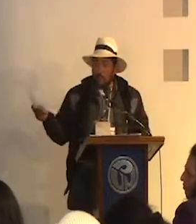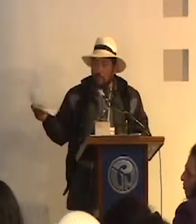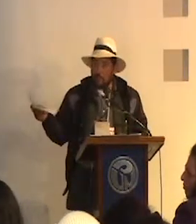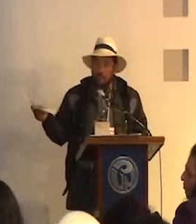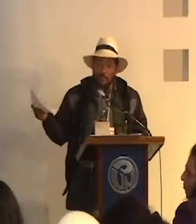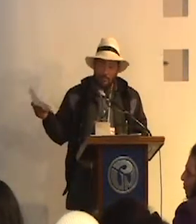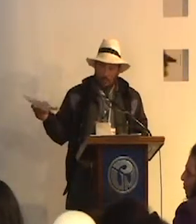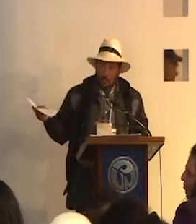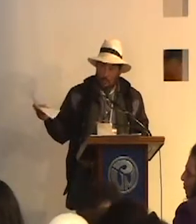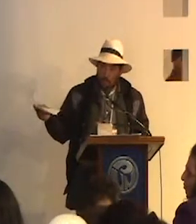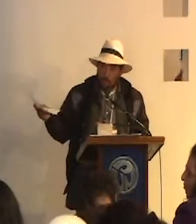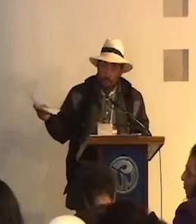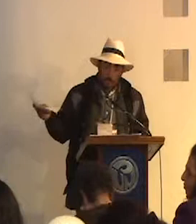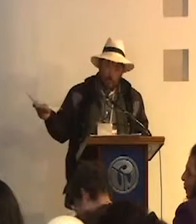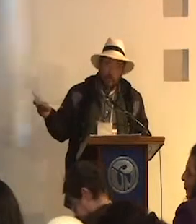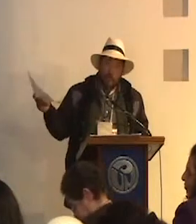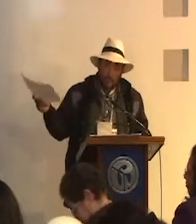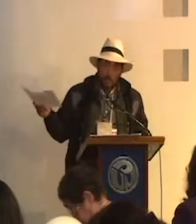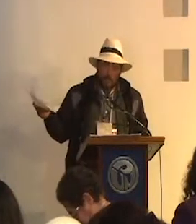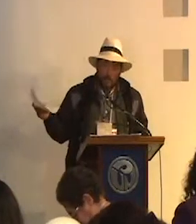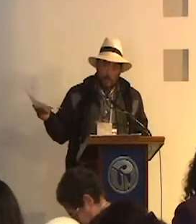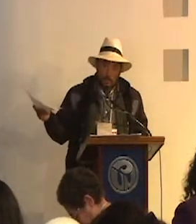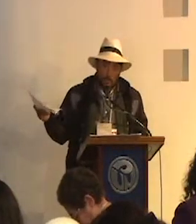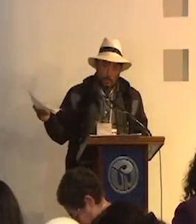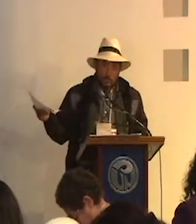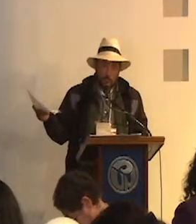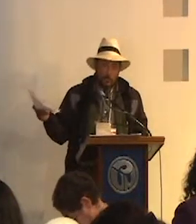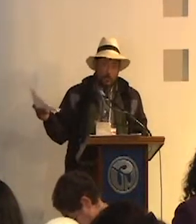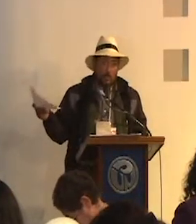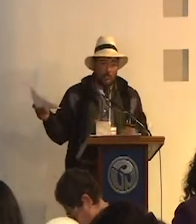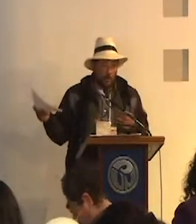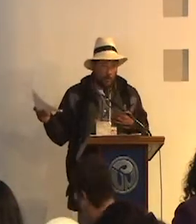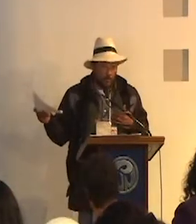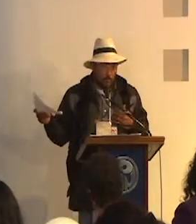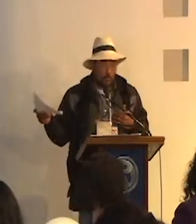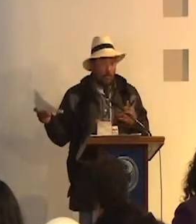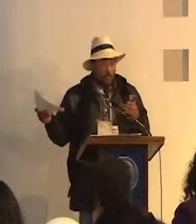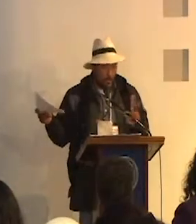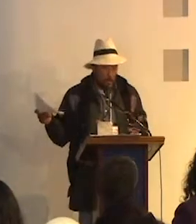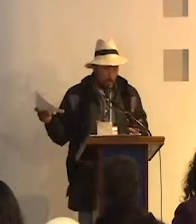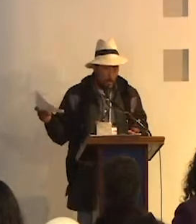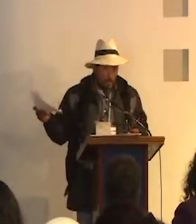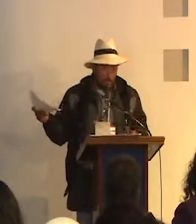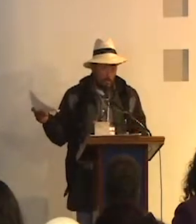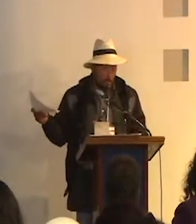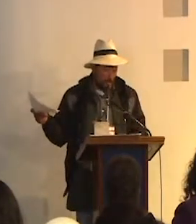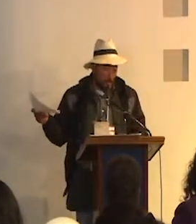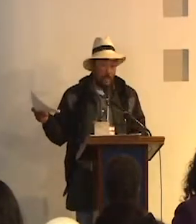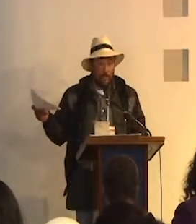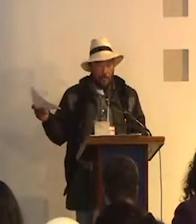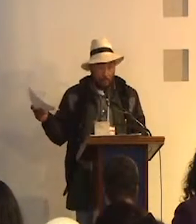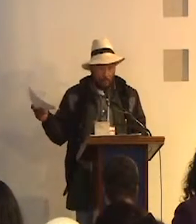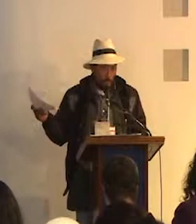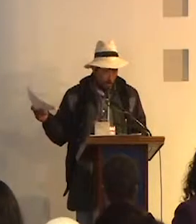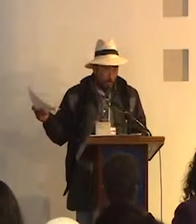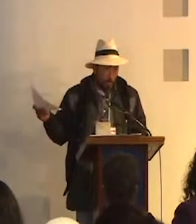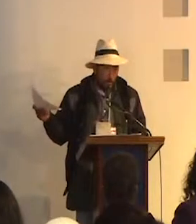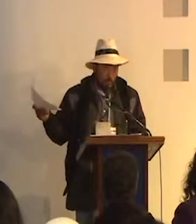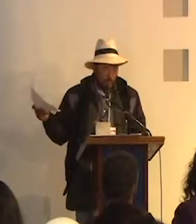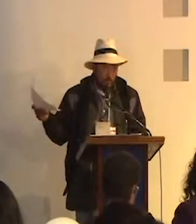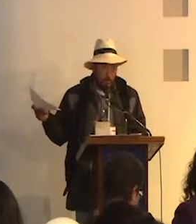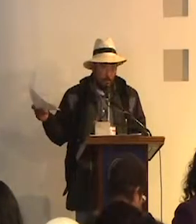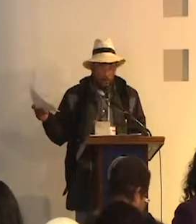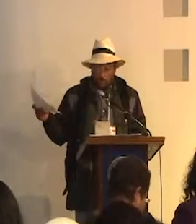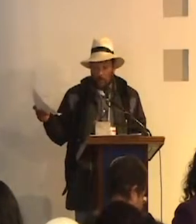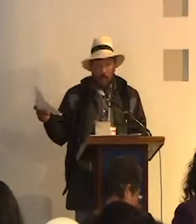tres meses de foro de defensor de derechos, como defensores de derechos humanos, y yo era el único colombiano con discapacidad en ese entonces, herido